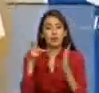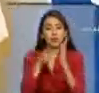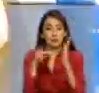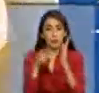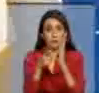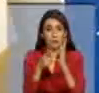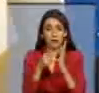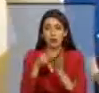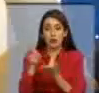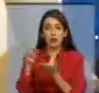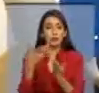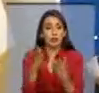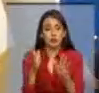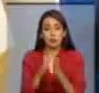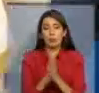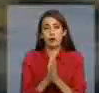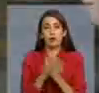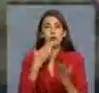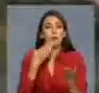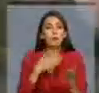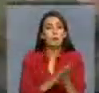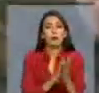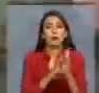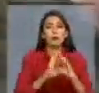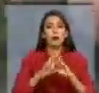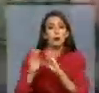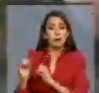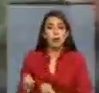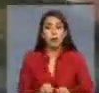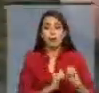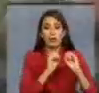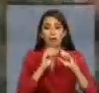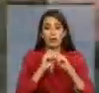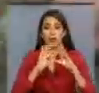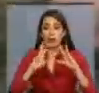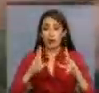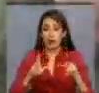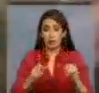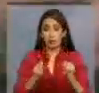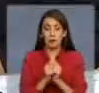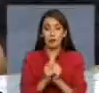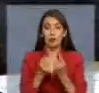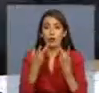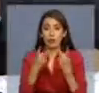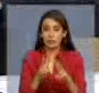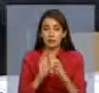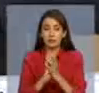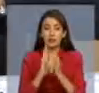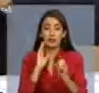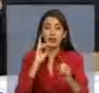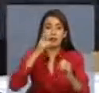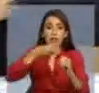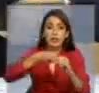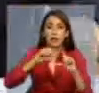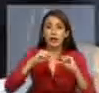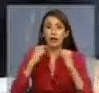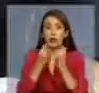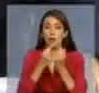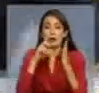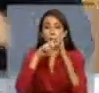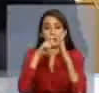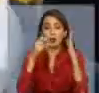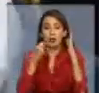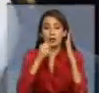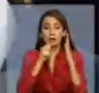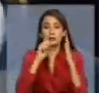En delitos adicionales como el lavado de activos, crimen organizado o testaferrismo, estaría involucrada la red de defraudación tributaria a través